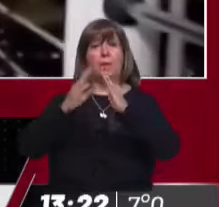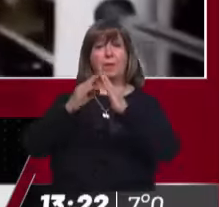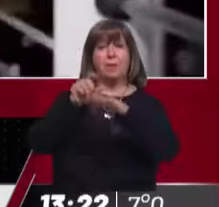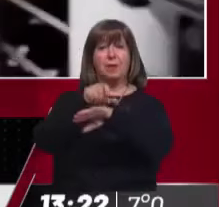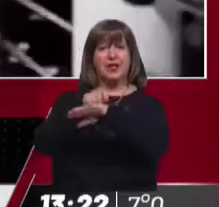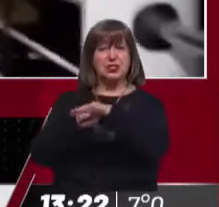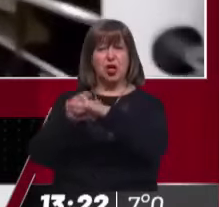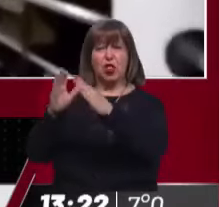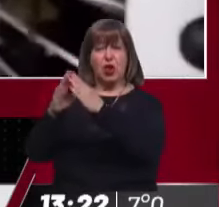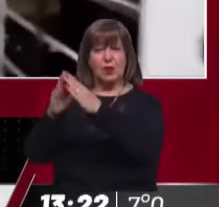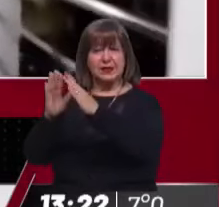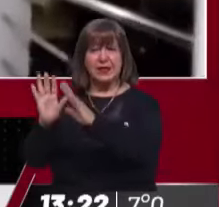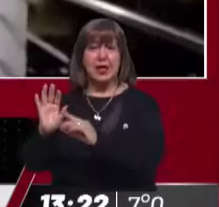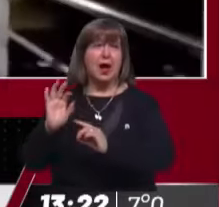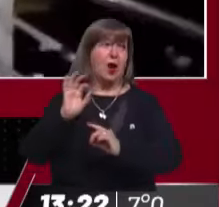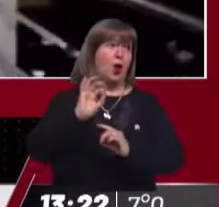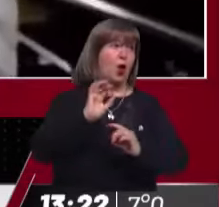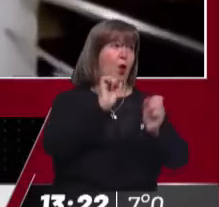Es decir,